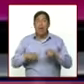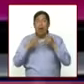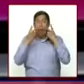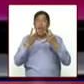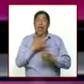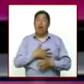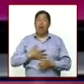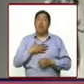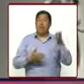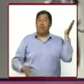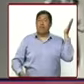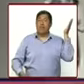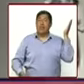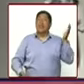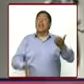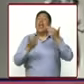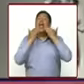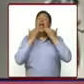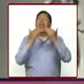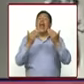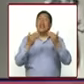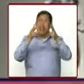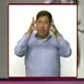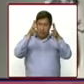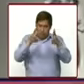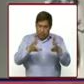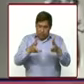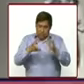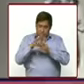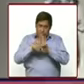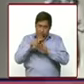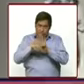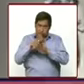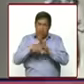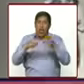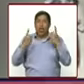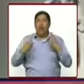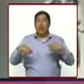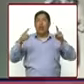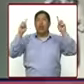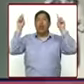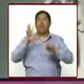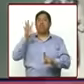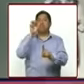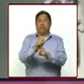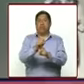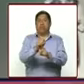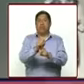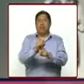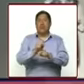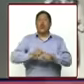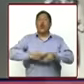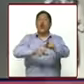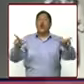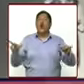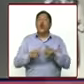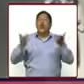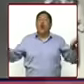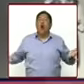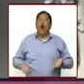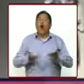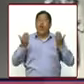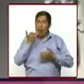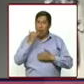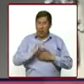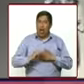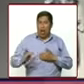siguientes imágenes, porque gracias a las cámaras de seguridad es que se ha logrado identificar en el lugar en donde se encontraban